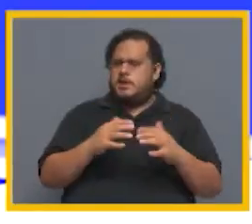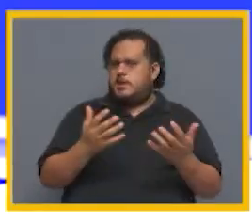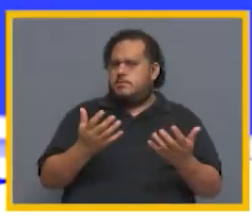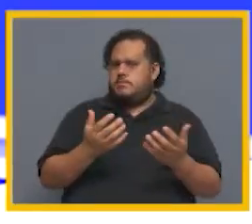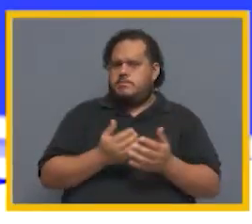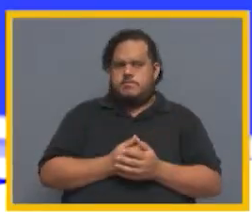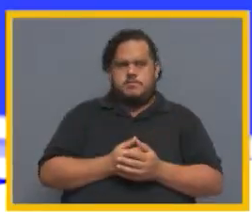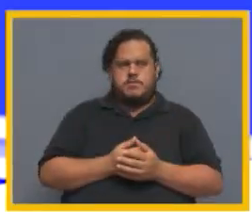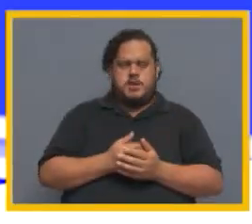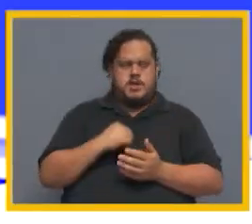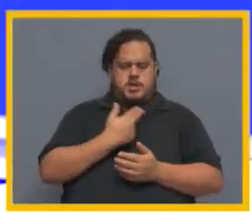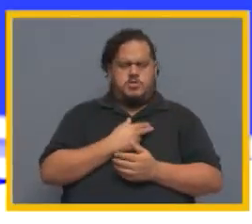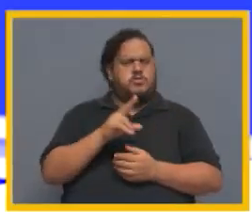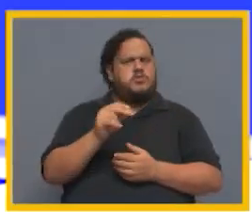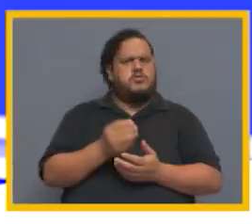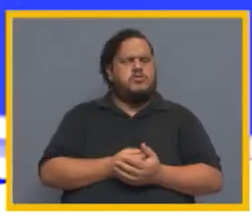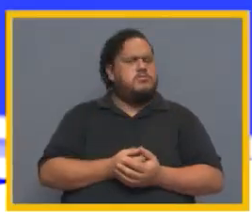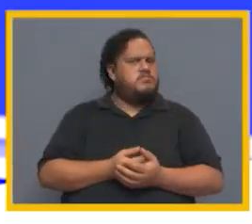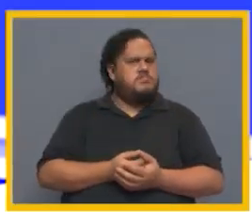tienen hace rato. Y nosotros no.